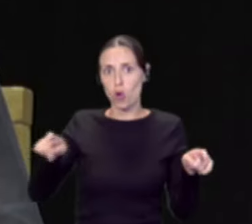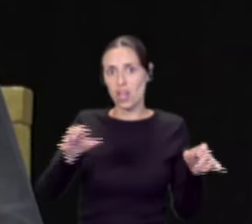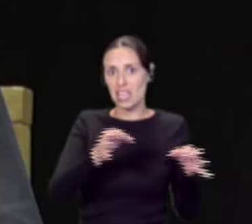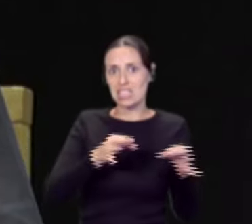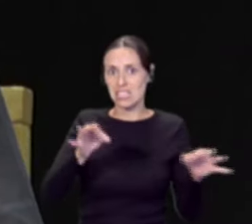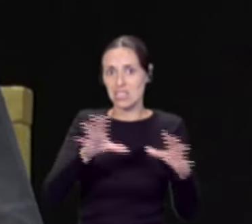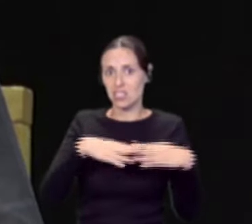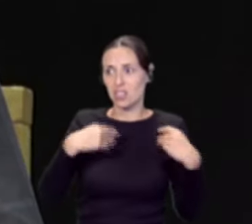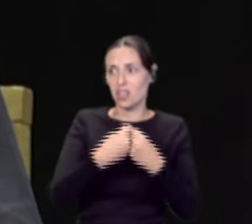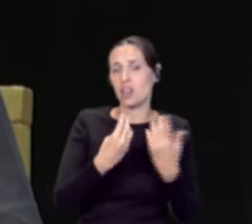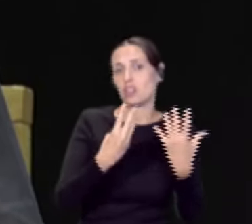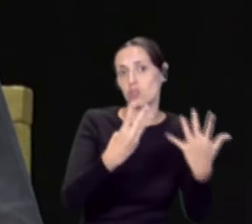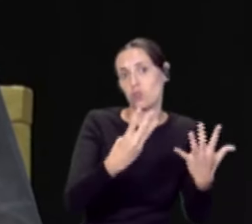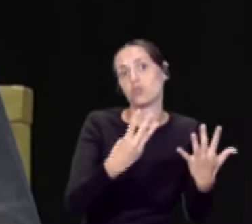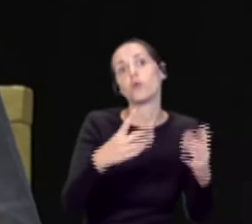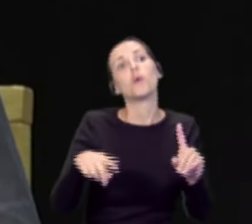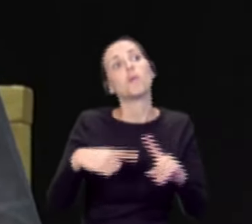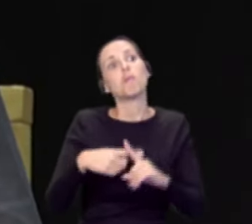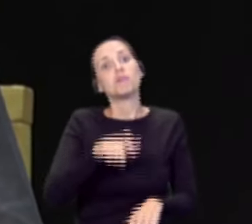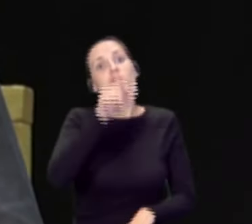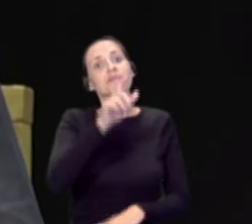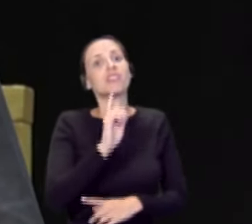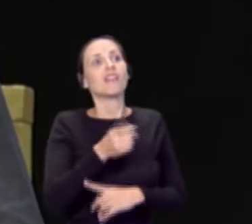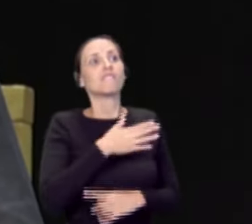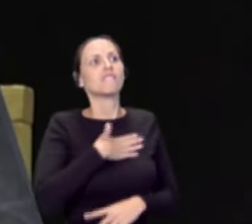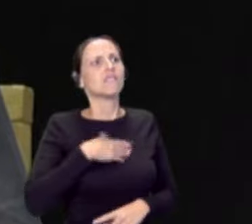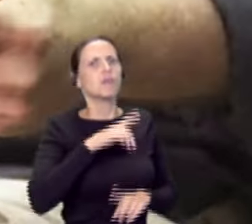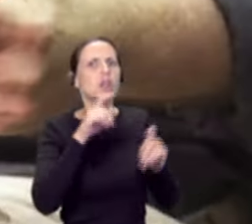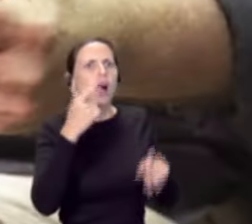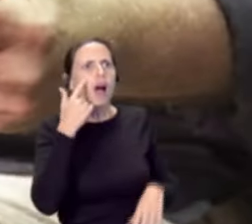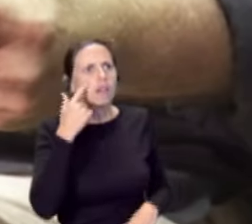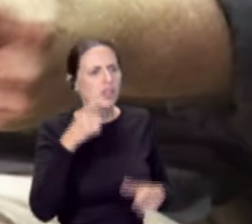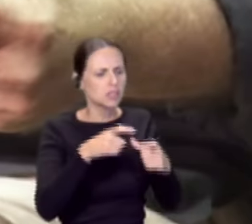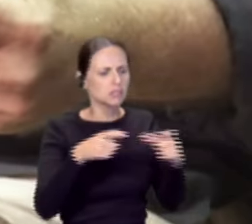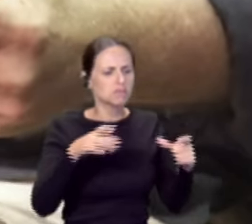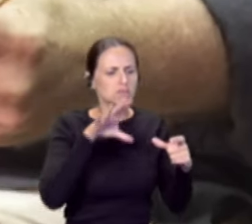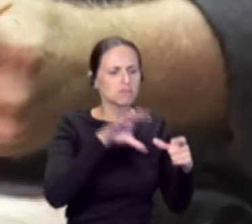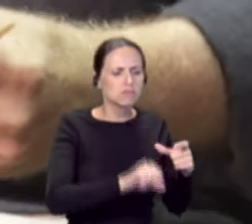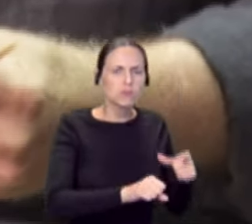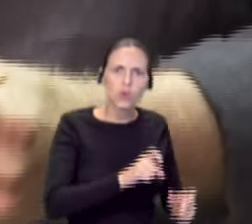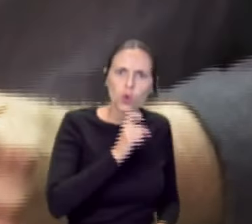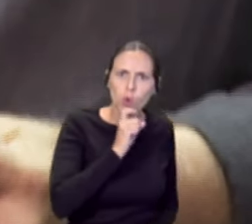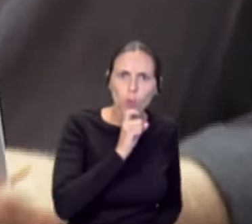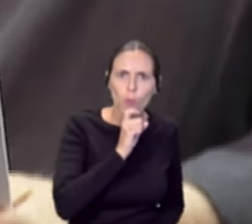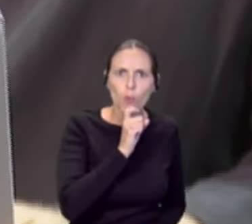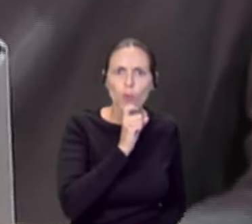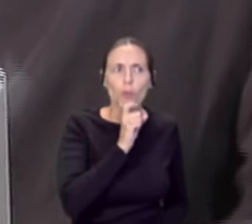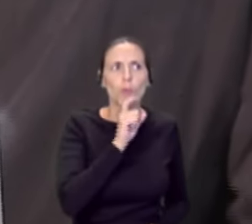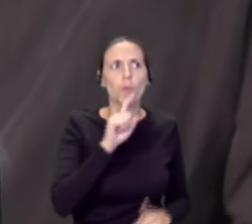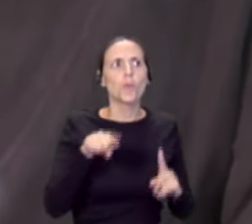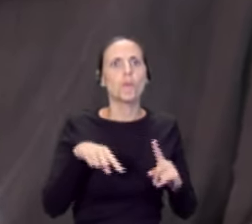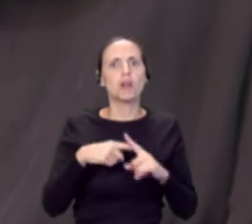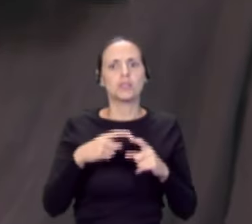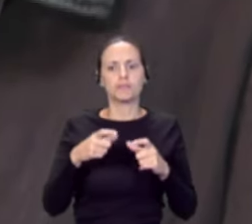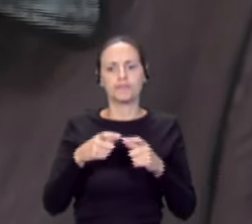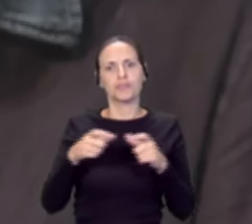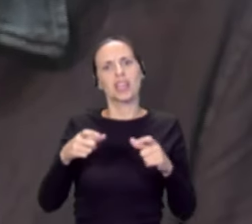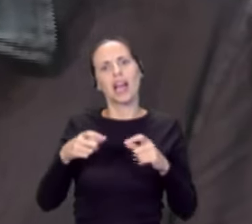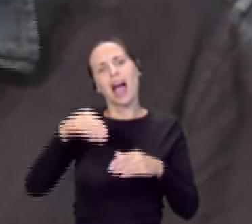preguntar al director de este festival en concreto por... ¿Cómo podemos conseguir esas entradas? ¿Cómo podemos conseguir los abonos para